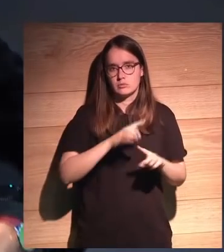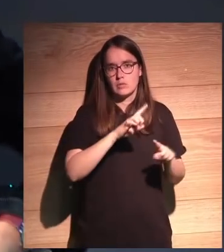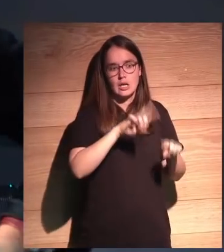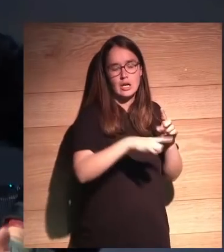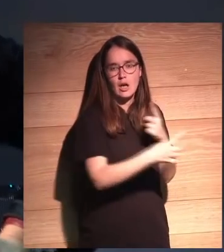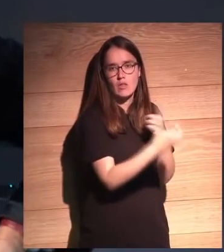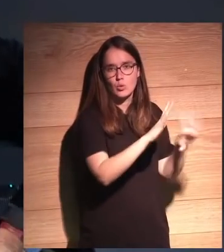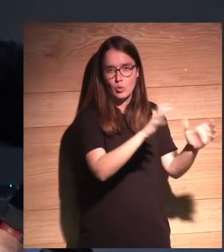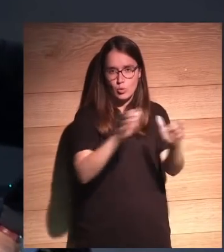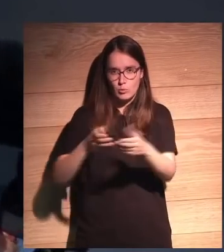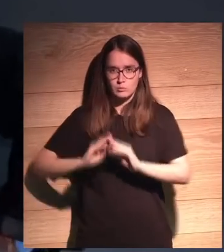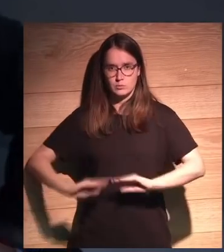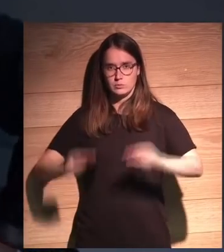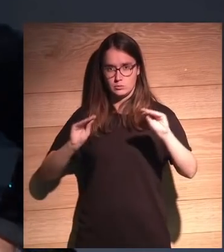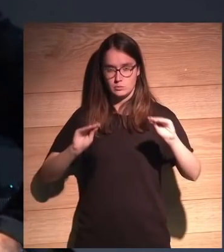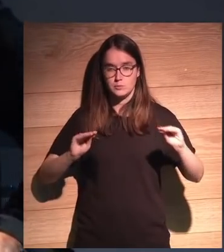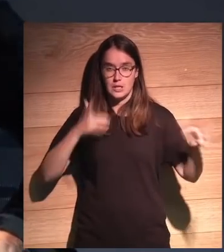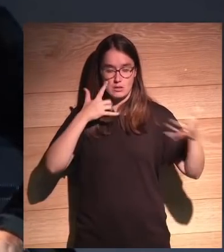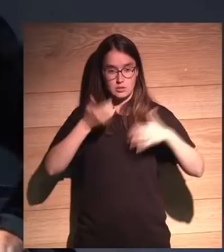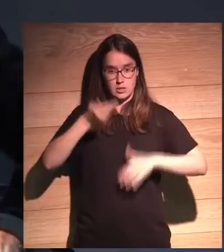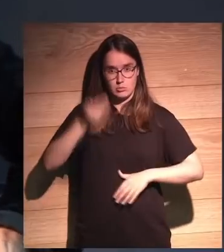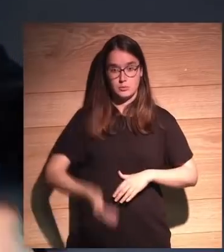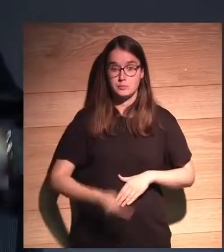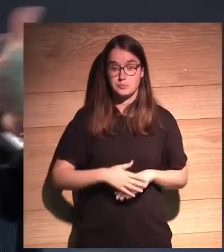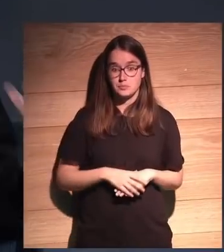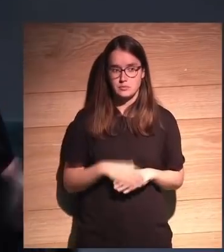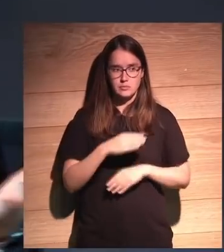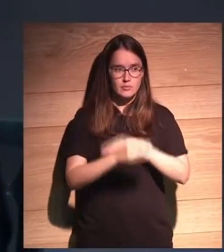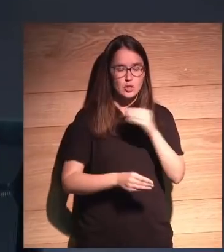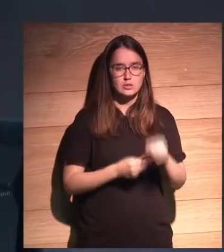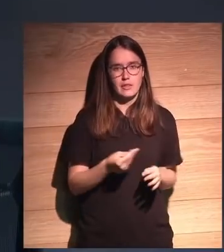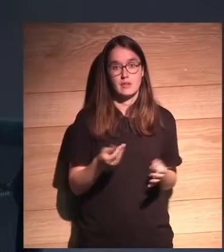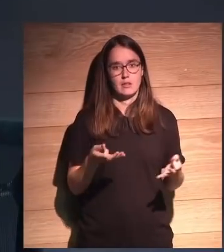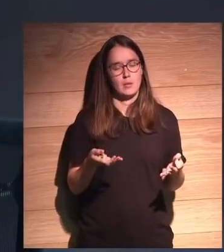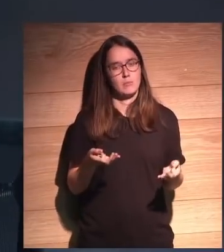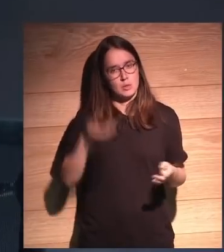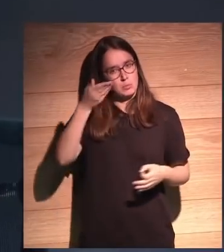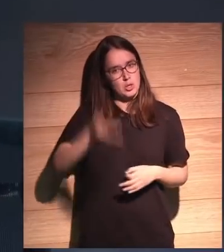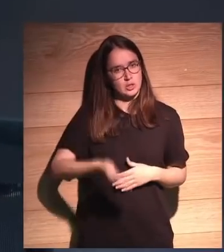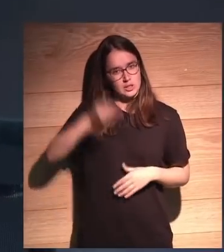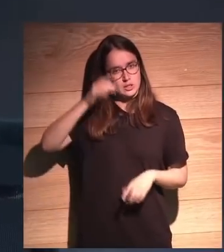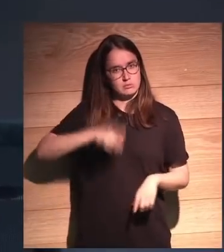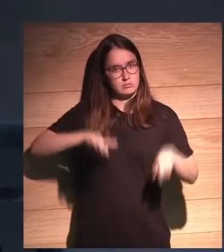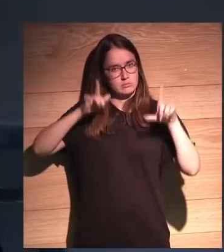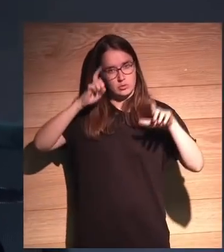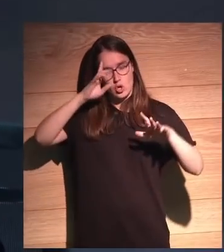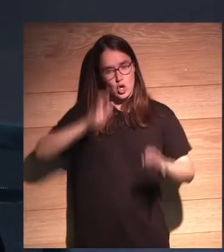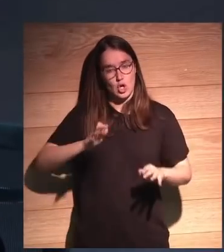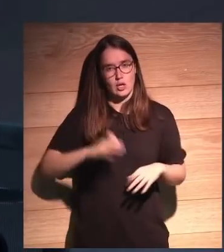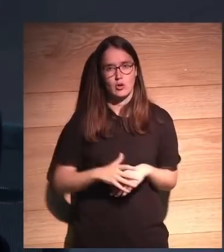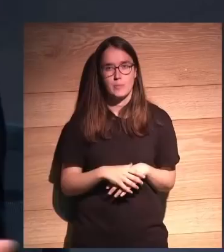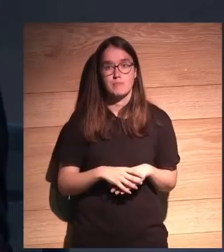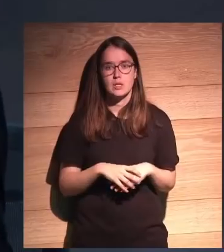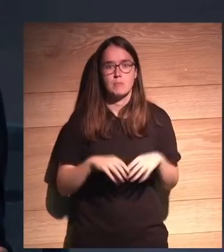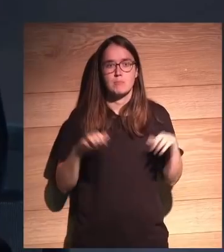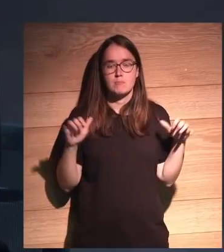caso de los grandes artistas, que se hacían respetar, obviamente, por los mecenas, ¿no?